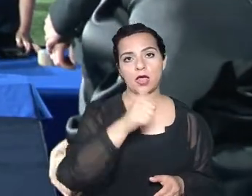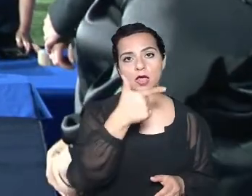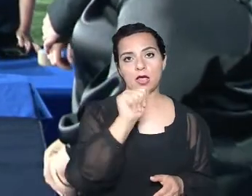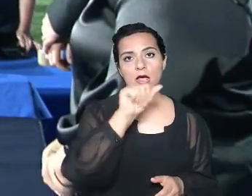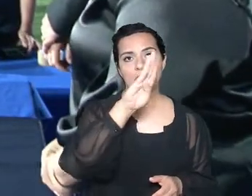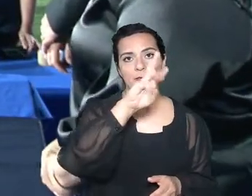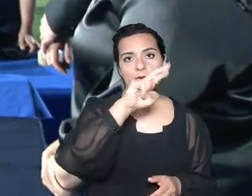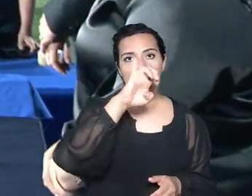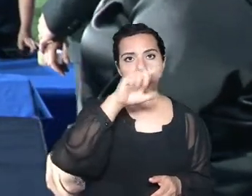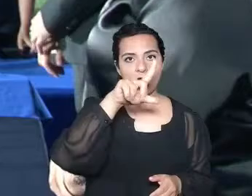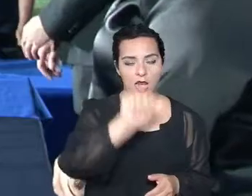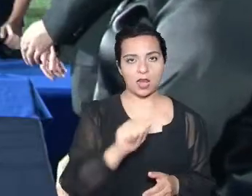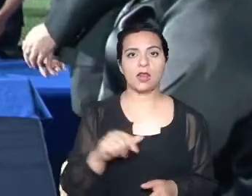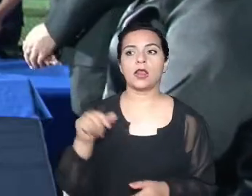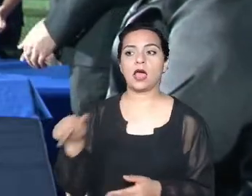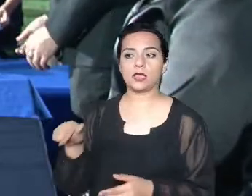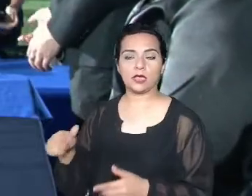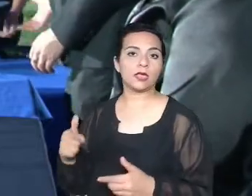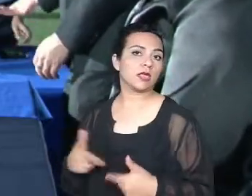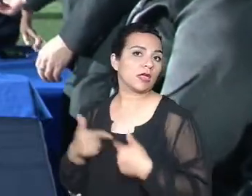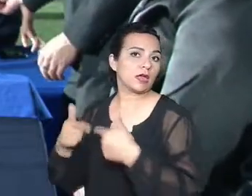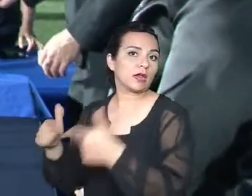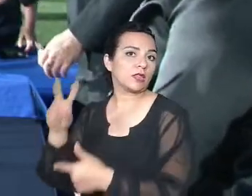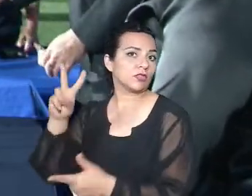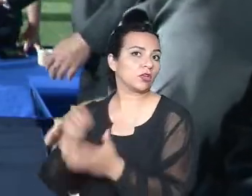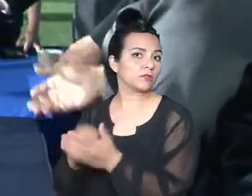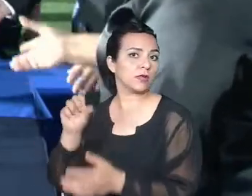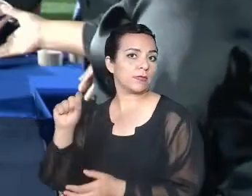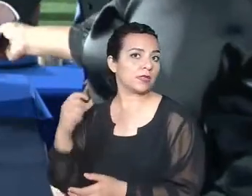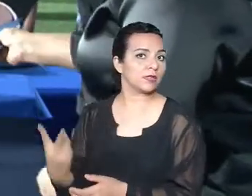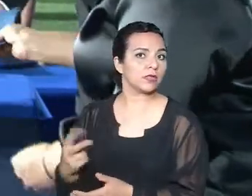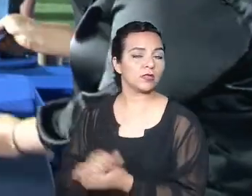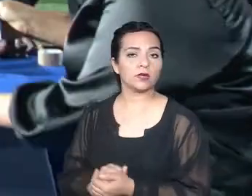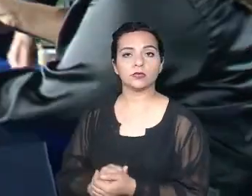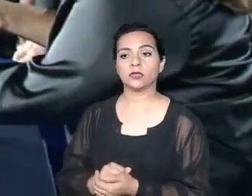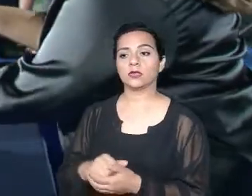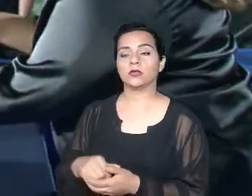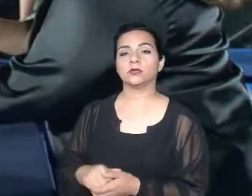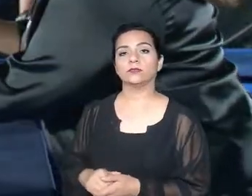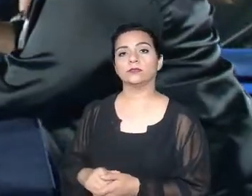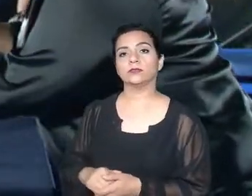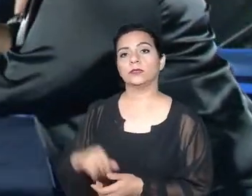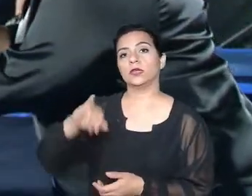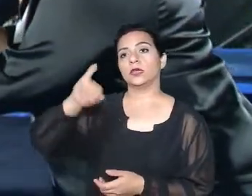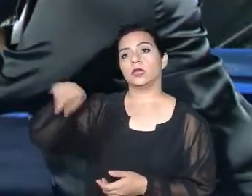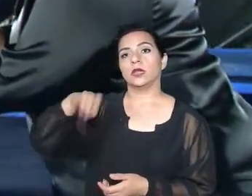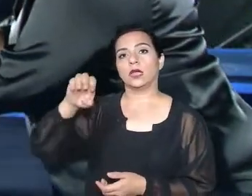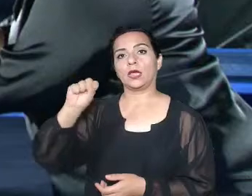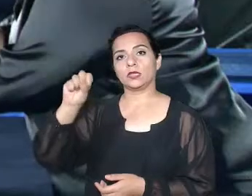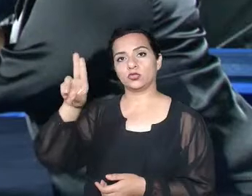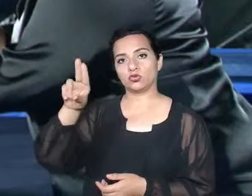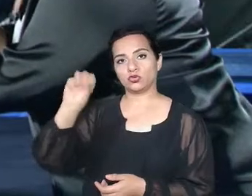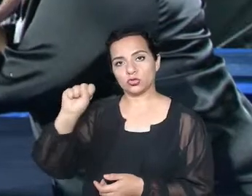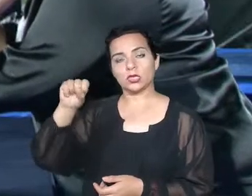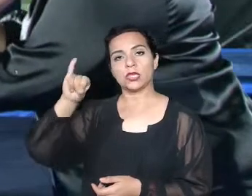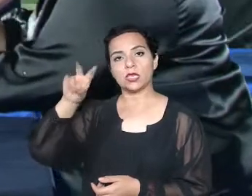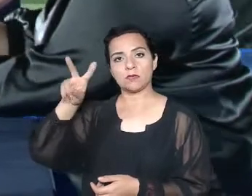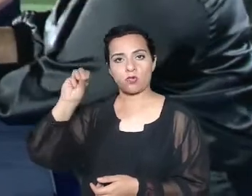Andrade. Formando la generación, integrando la generación 2022, esta noche egresa Ivonne Jesús Guadalupe Pacheco